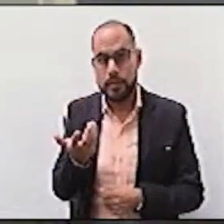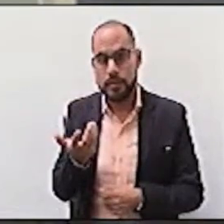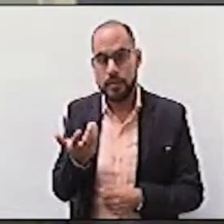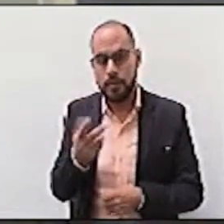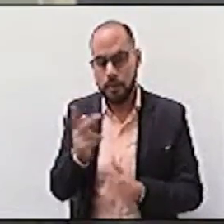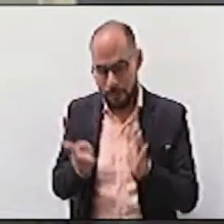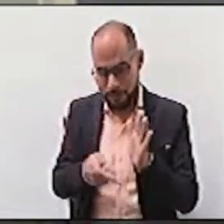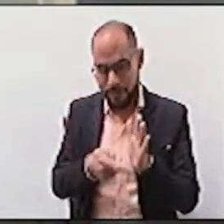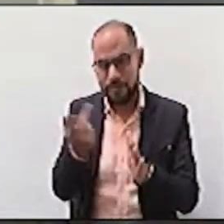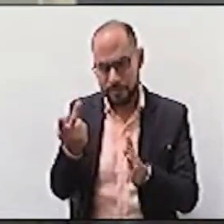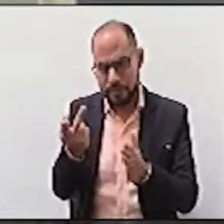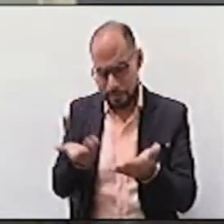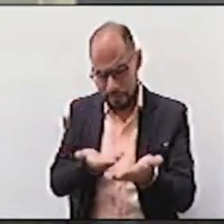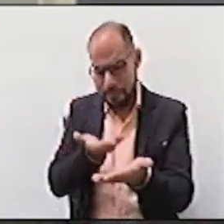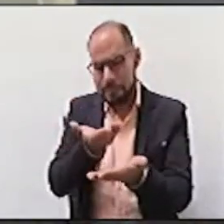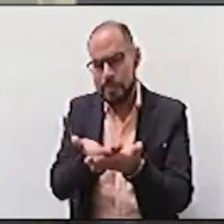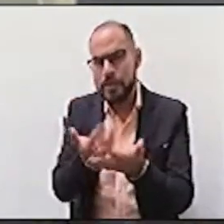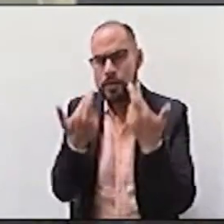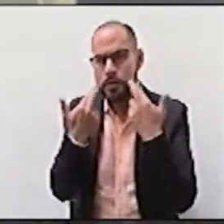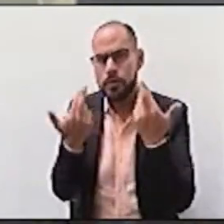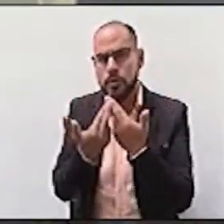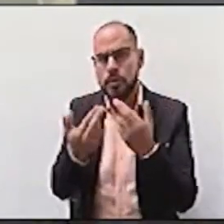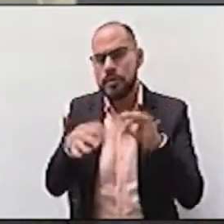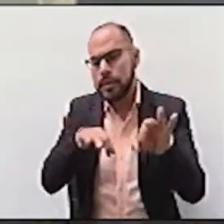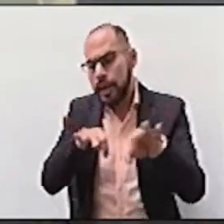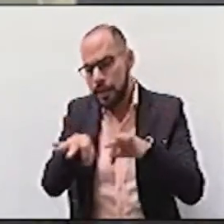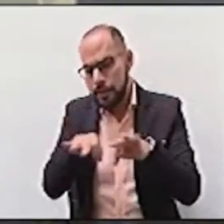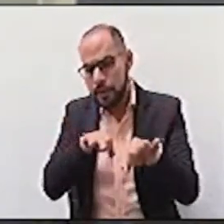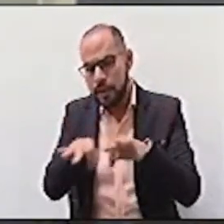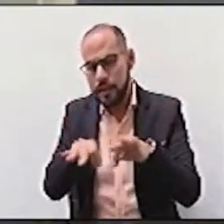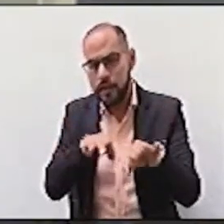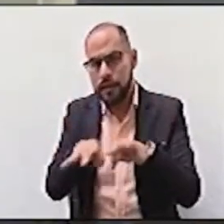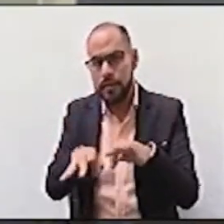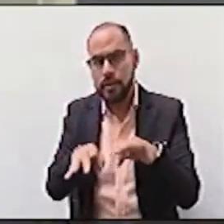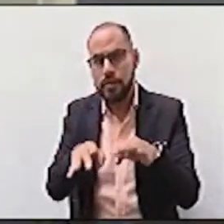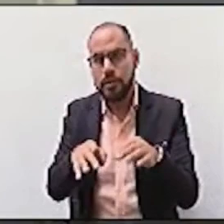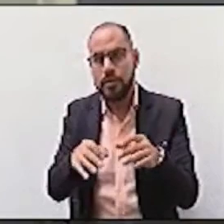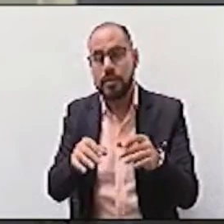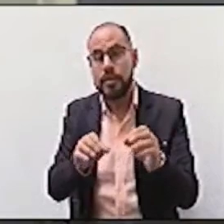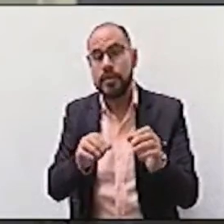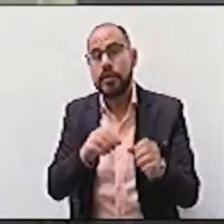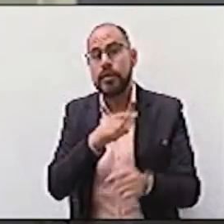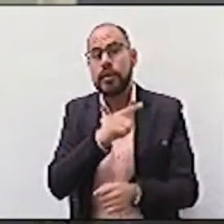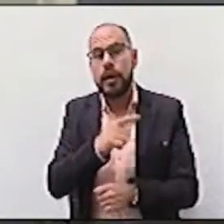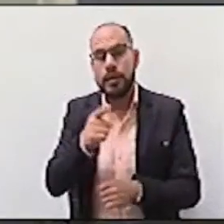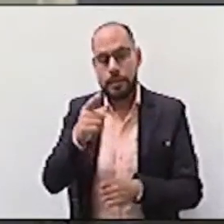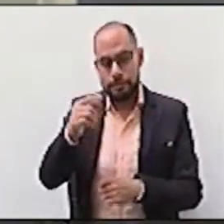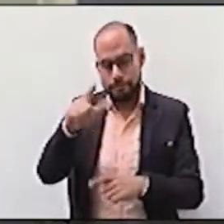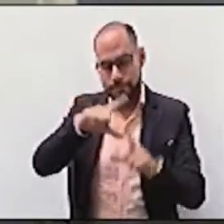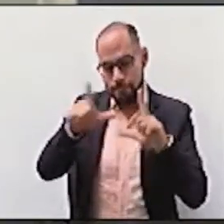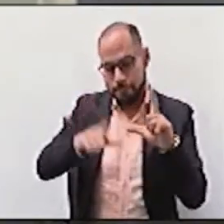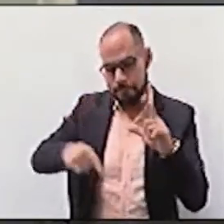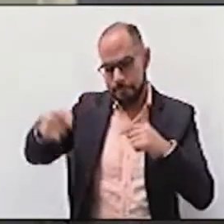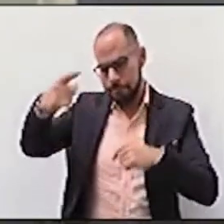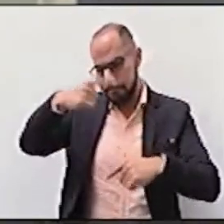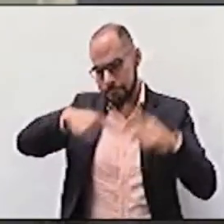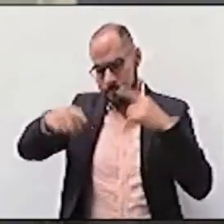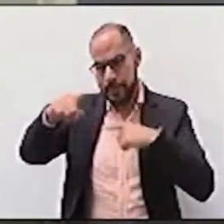espacio para una reunión de trabajo en la cual estarían presentes el dirigente nacional del